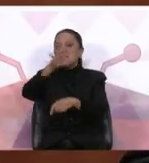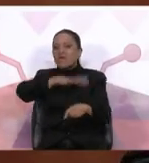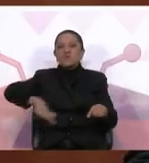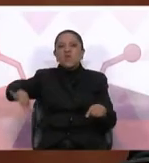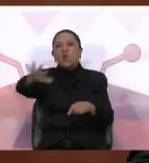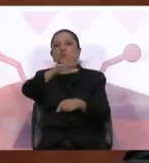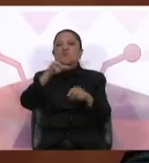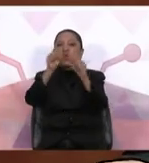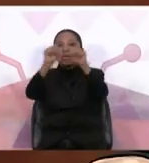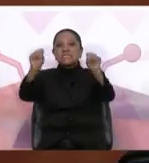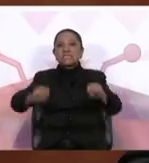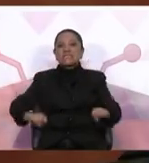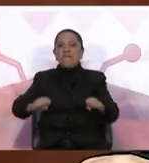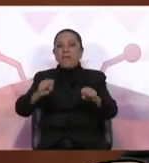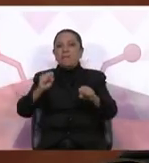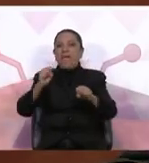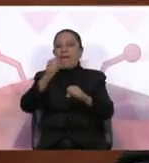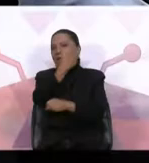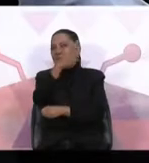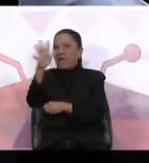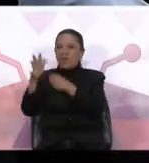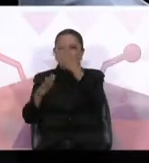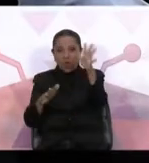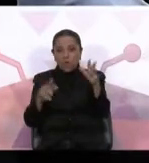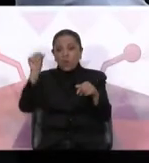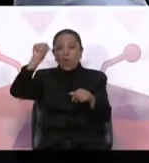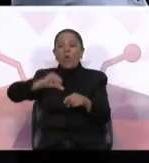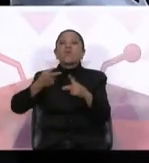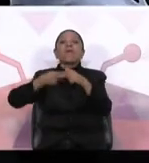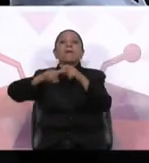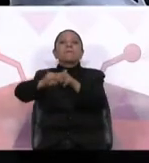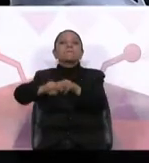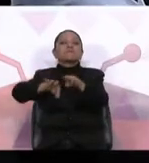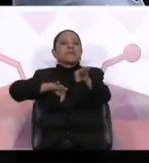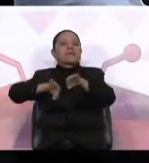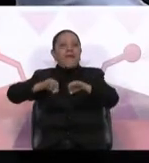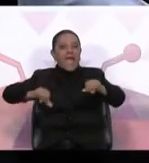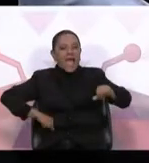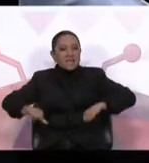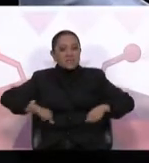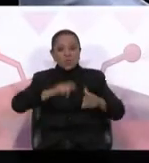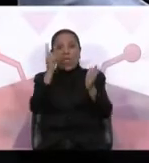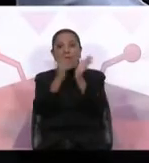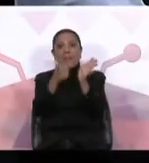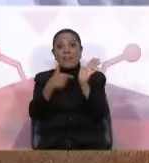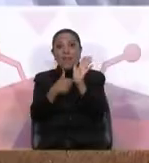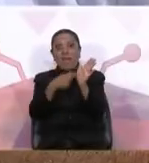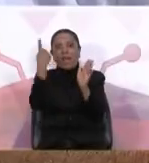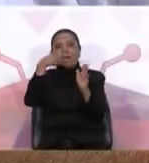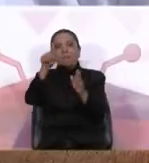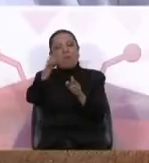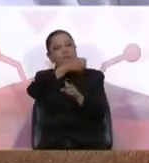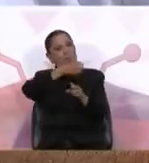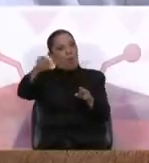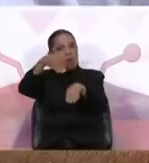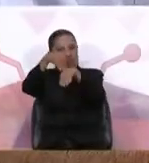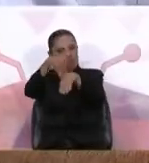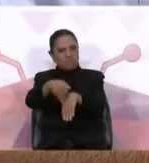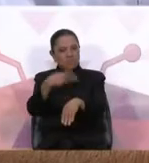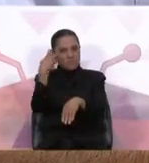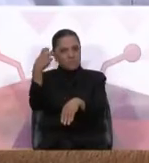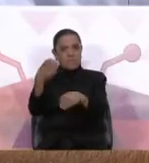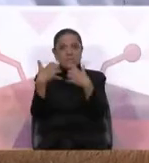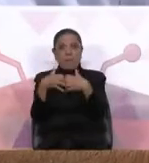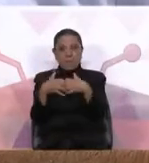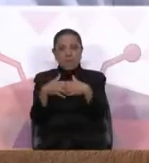ecológico hoy tenemos que empezar a emplear acciones legales para meter al orden a esta empresa en primera segunda si